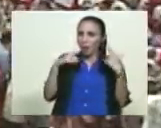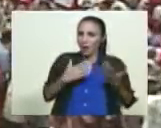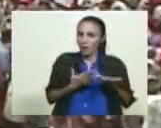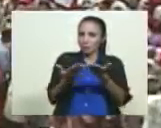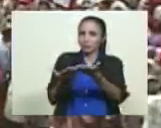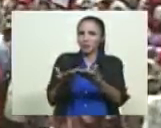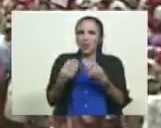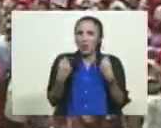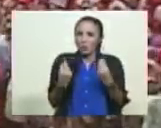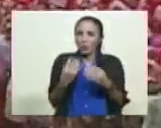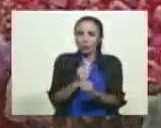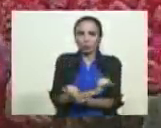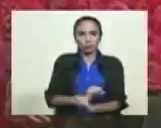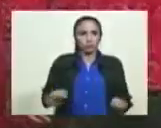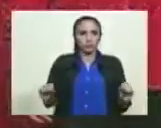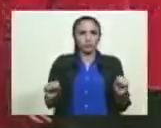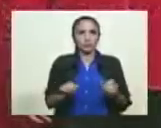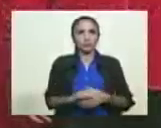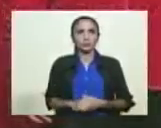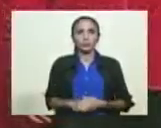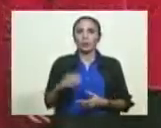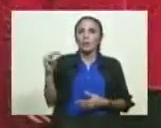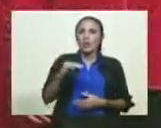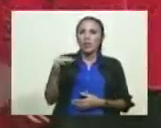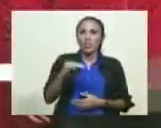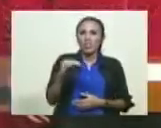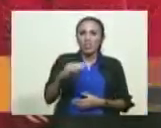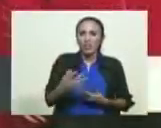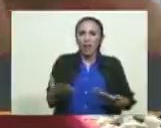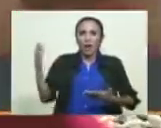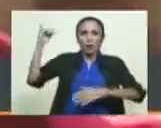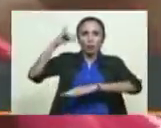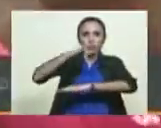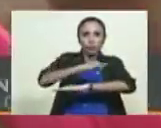¿Cómo que van a entregar el aeropuerto de Maiquetía?